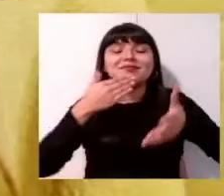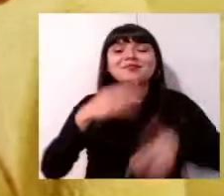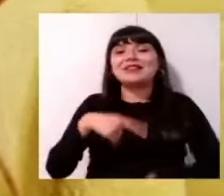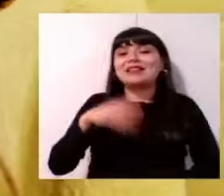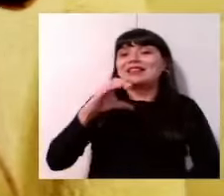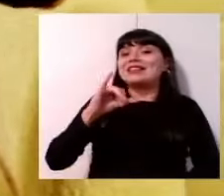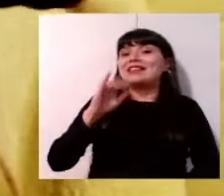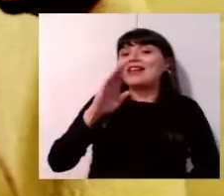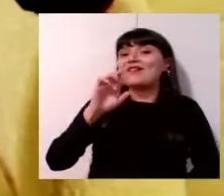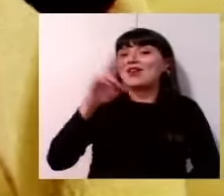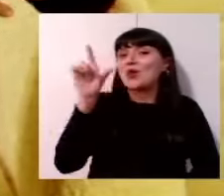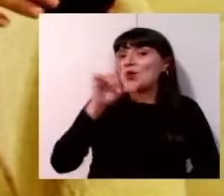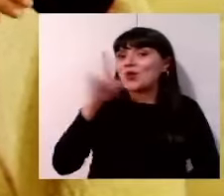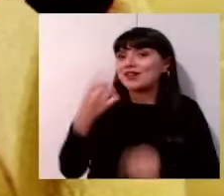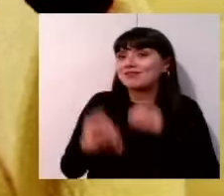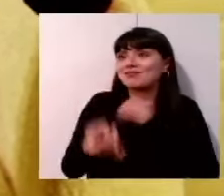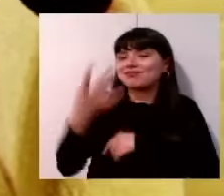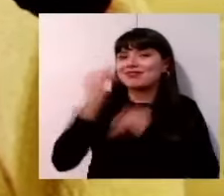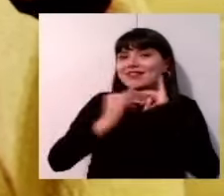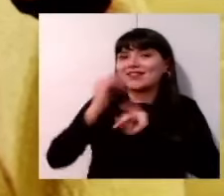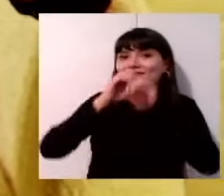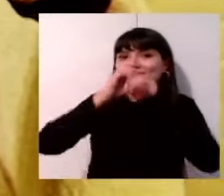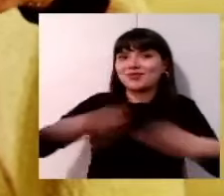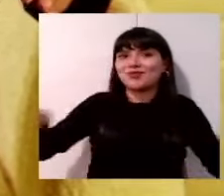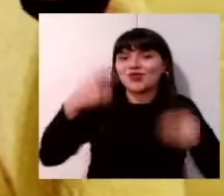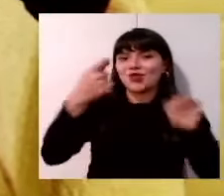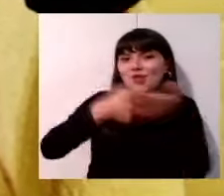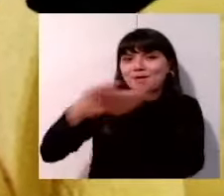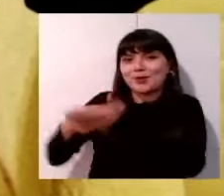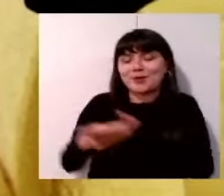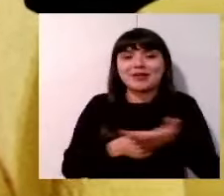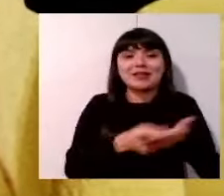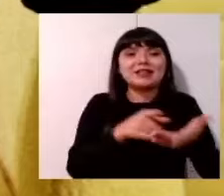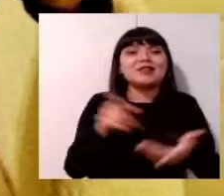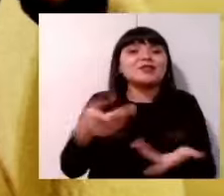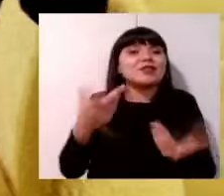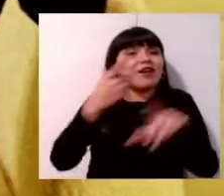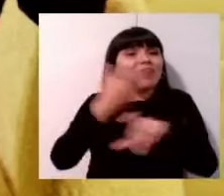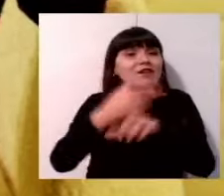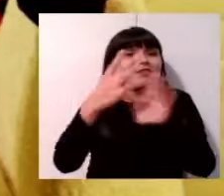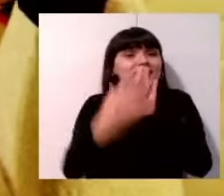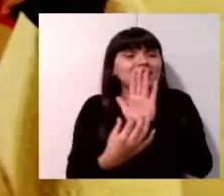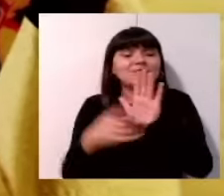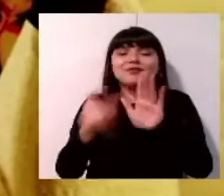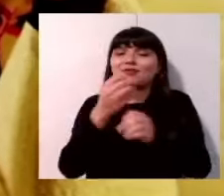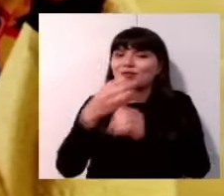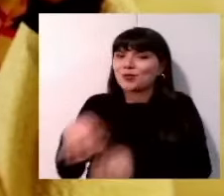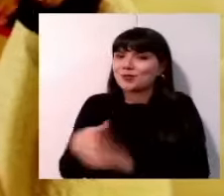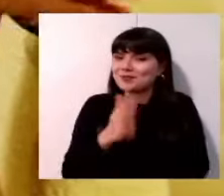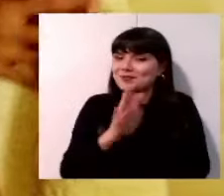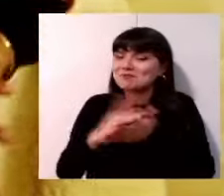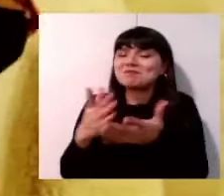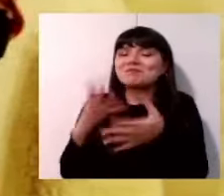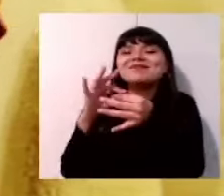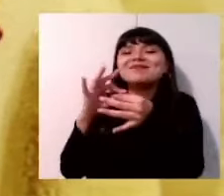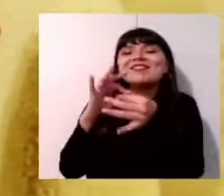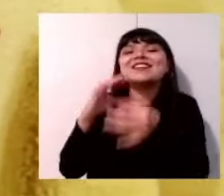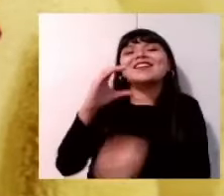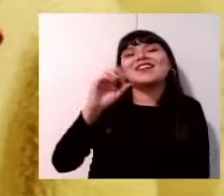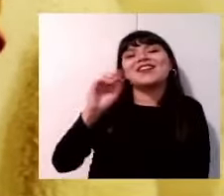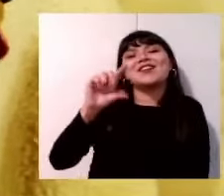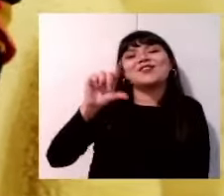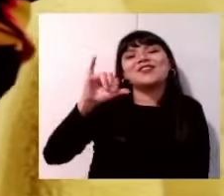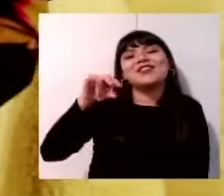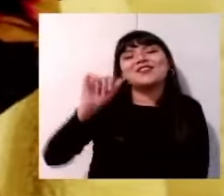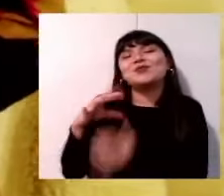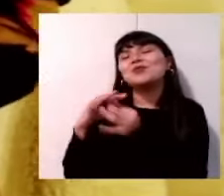ahí, Cyber Days, que tenemos buenos descuentos. Así que no se pierdan todo eso. Y Carolina, mil gracias. Gracias a ustedes. Y Rosen,